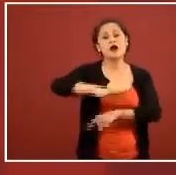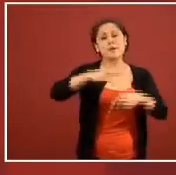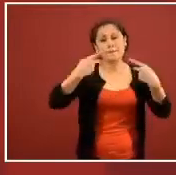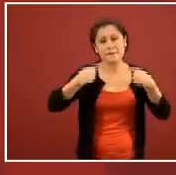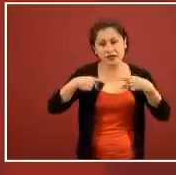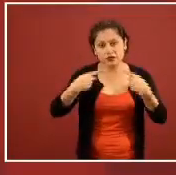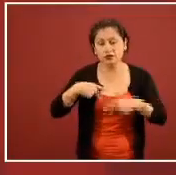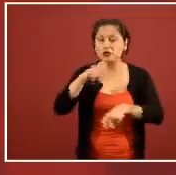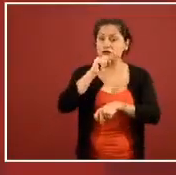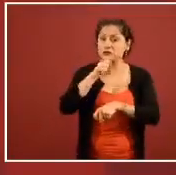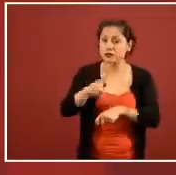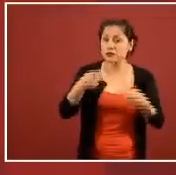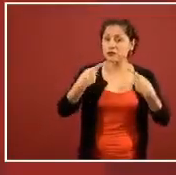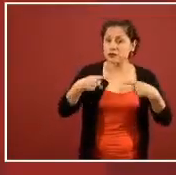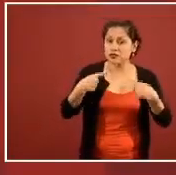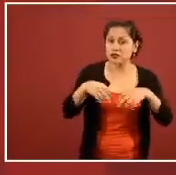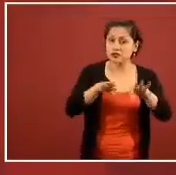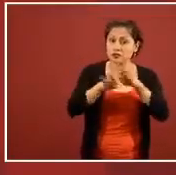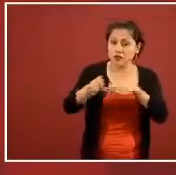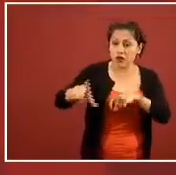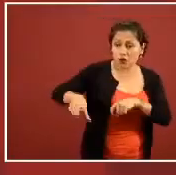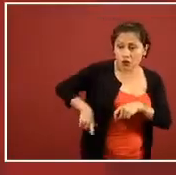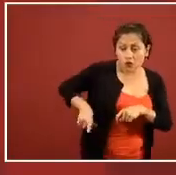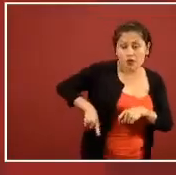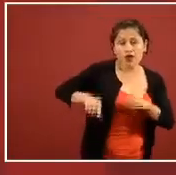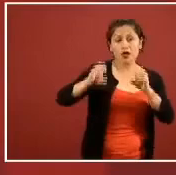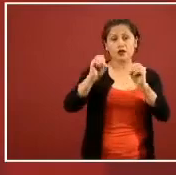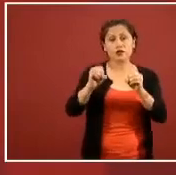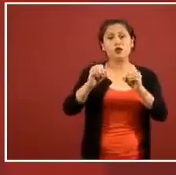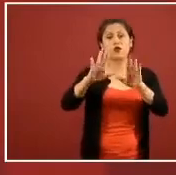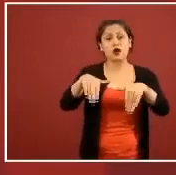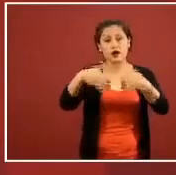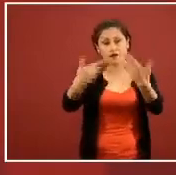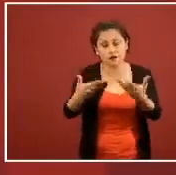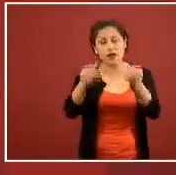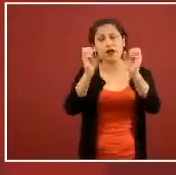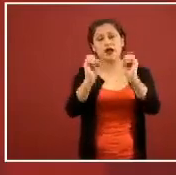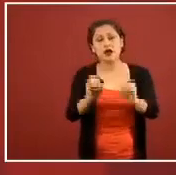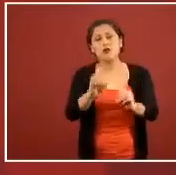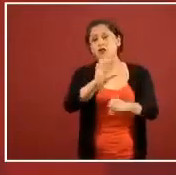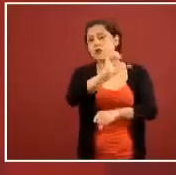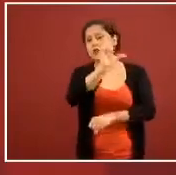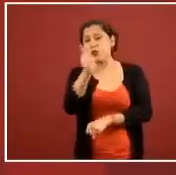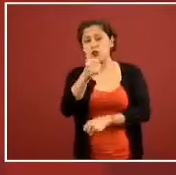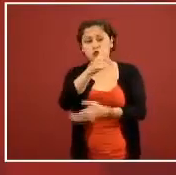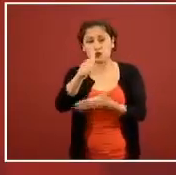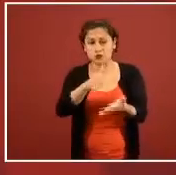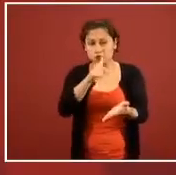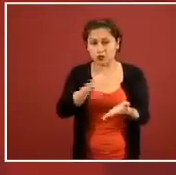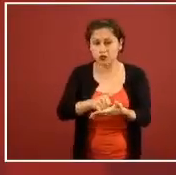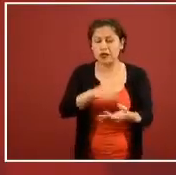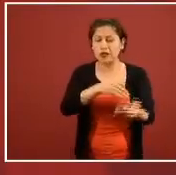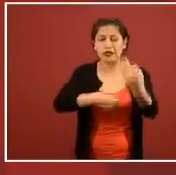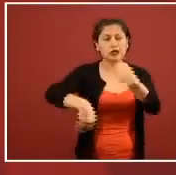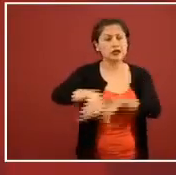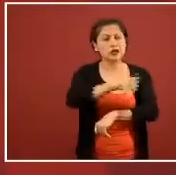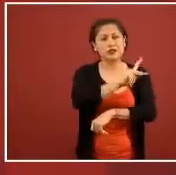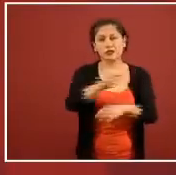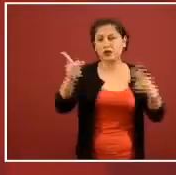social, para que todas y todos contribuyan de esta manera, como lo hace la gran mayoría de la